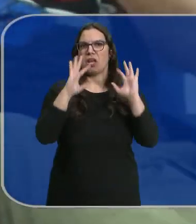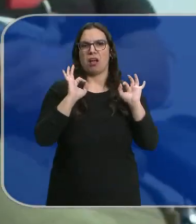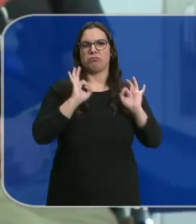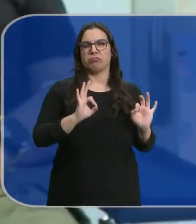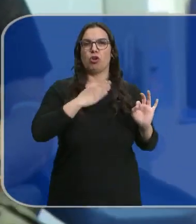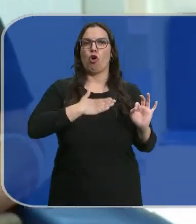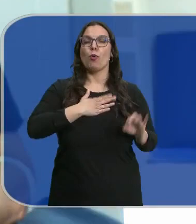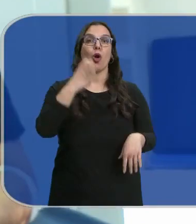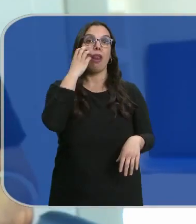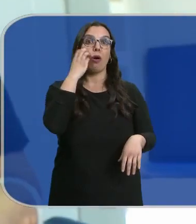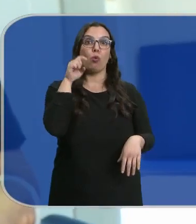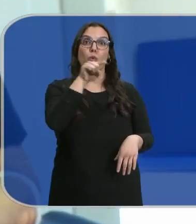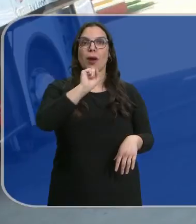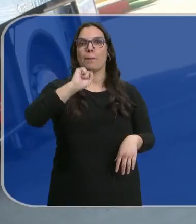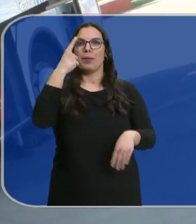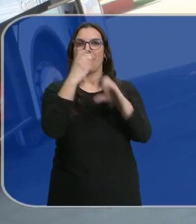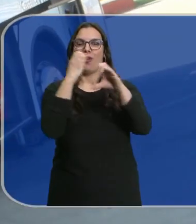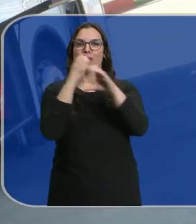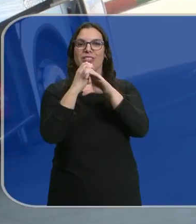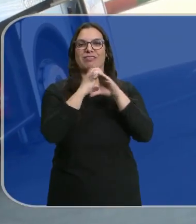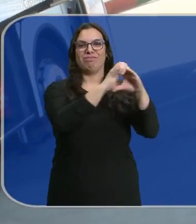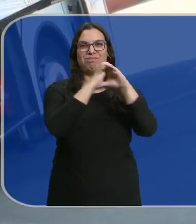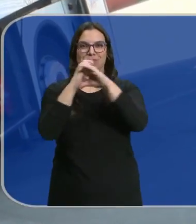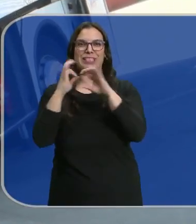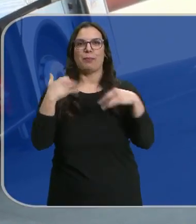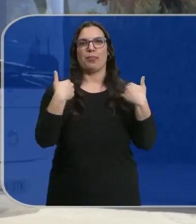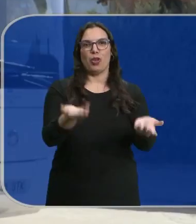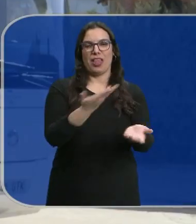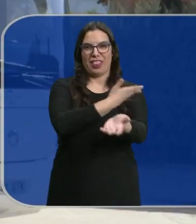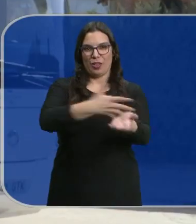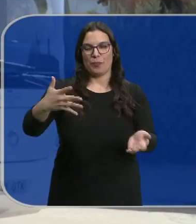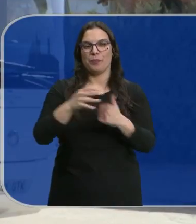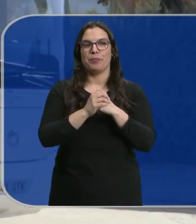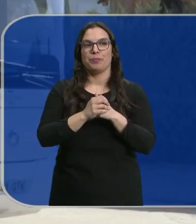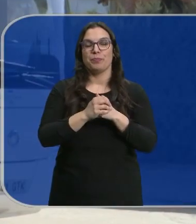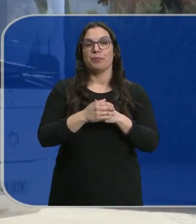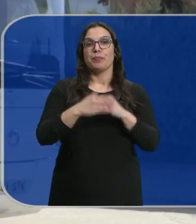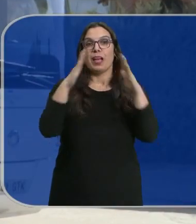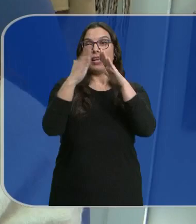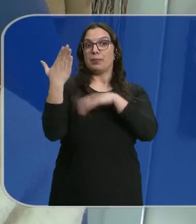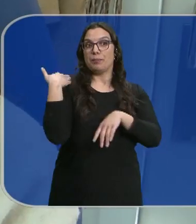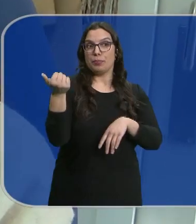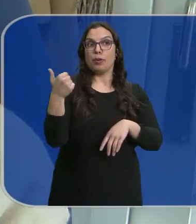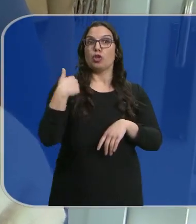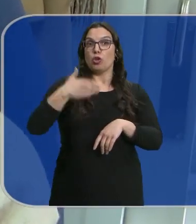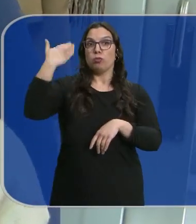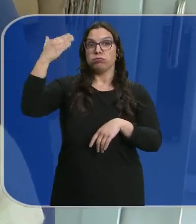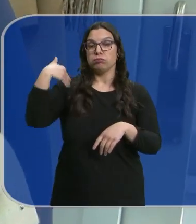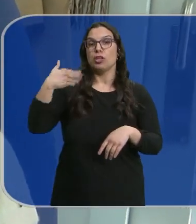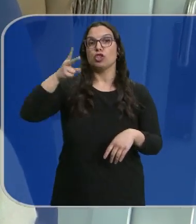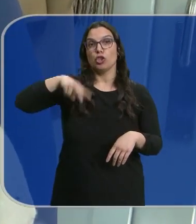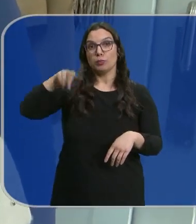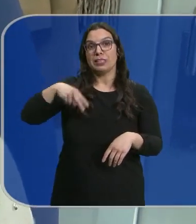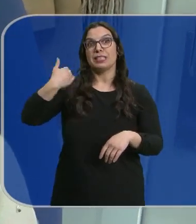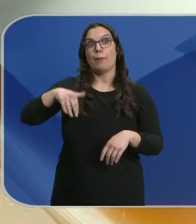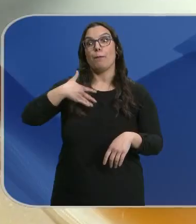casa. Laguna de Duero es la primera parada de la unidad móvil de donación de plasma. Me llamaron a casa, como vieron que yo había donado hace 2